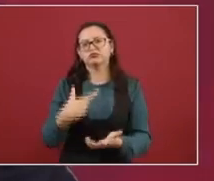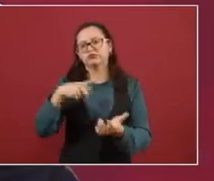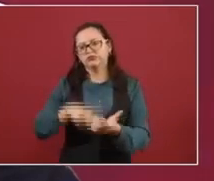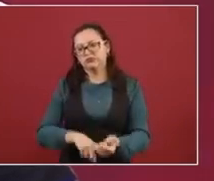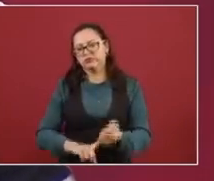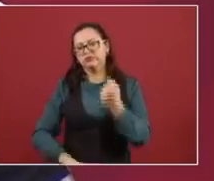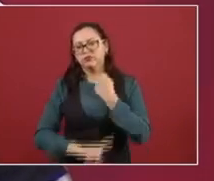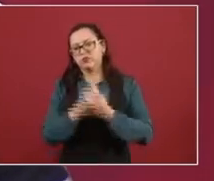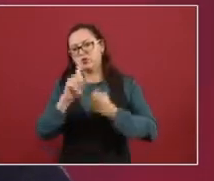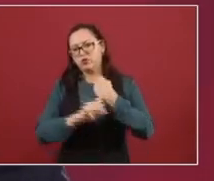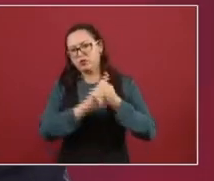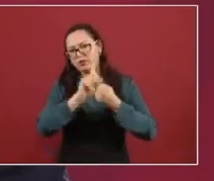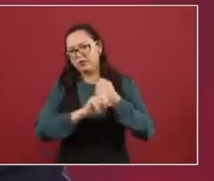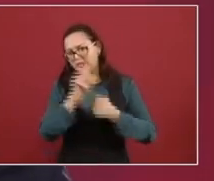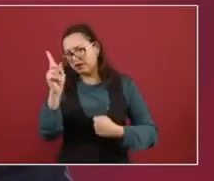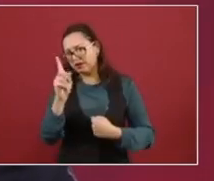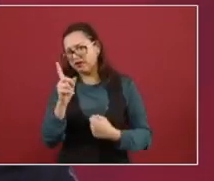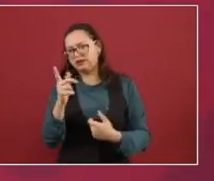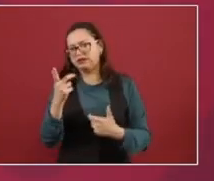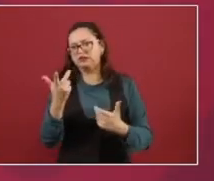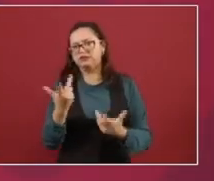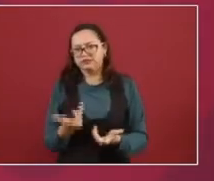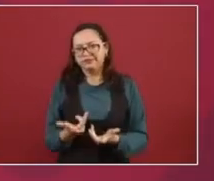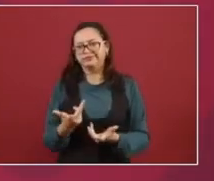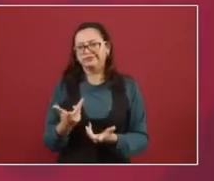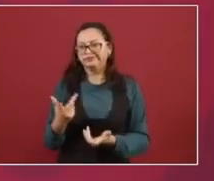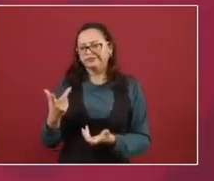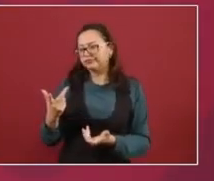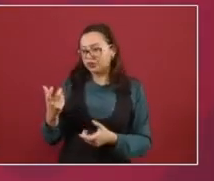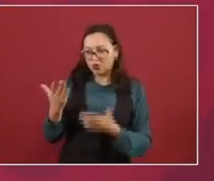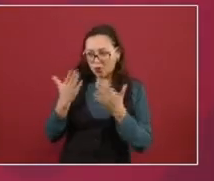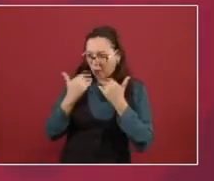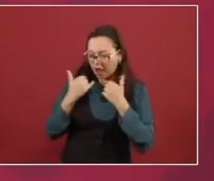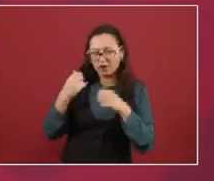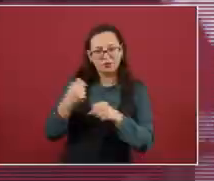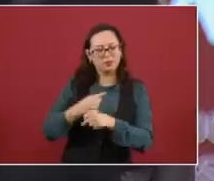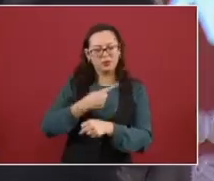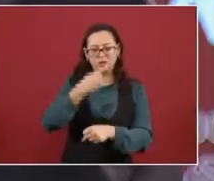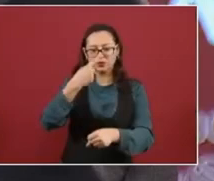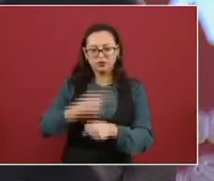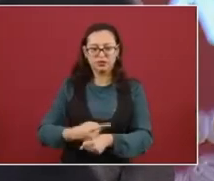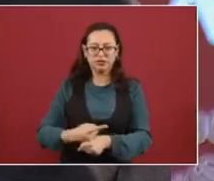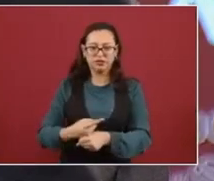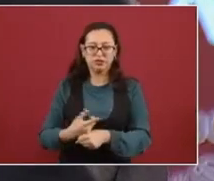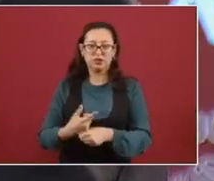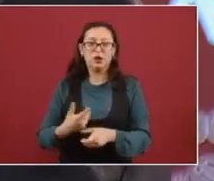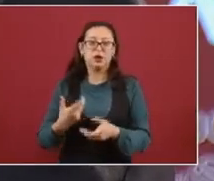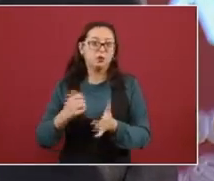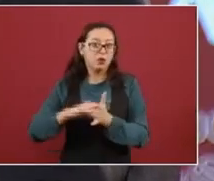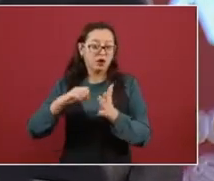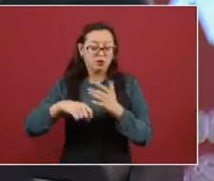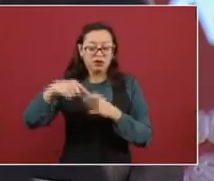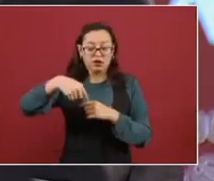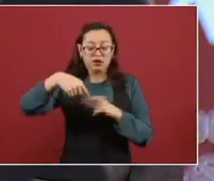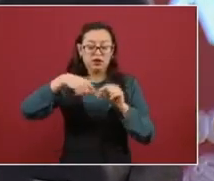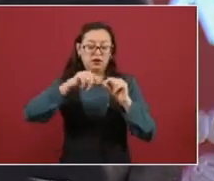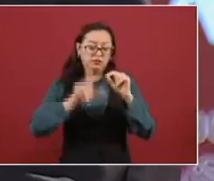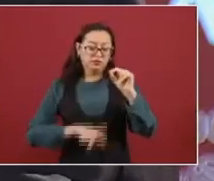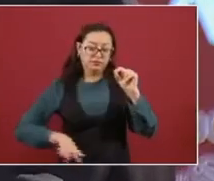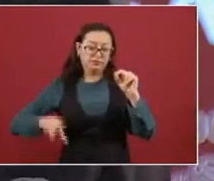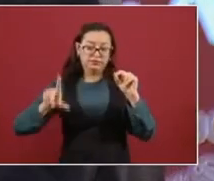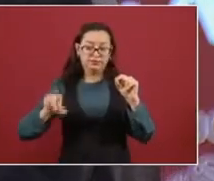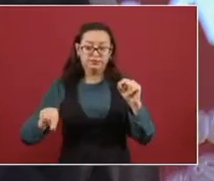origina, insisto, por la falta de oportunidades, En el caso nuestro,